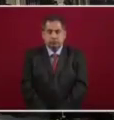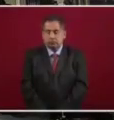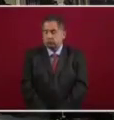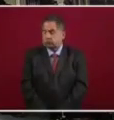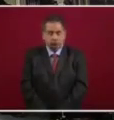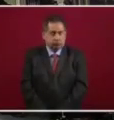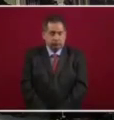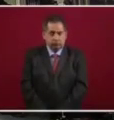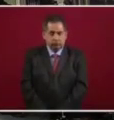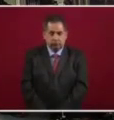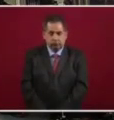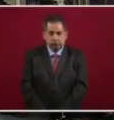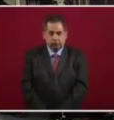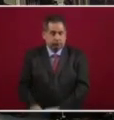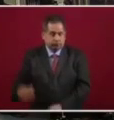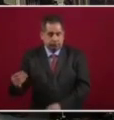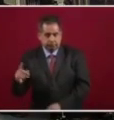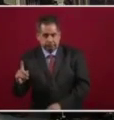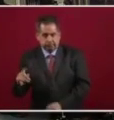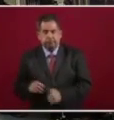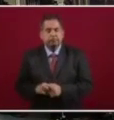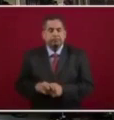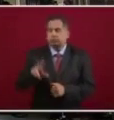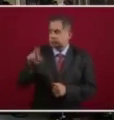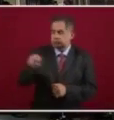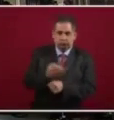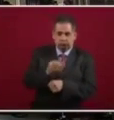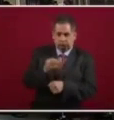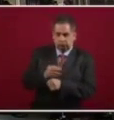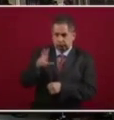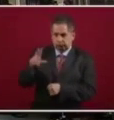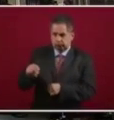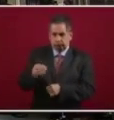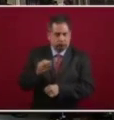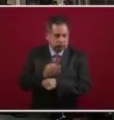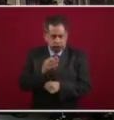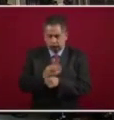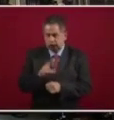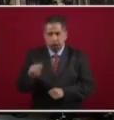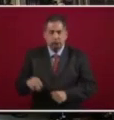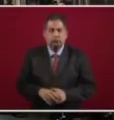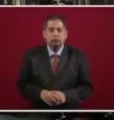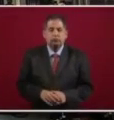No, no en este momento, no en este momento.